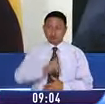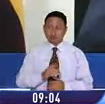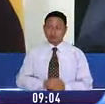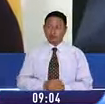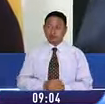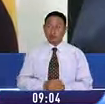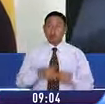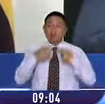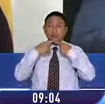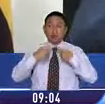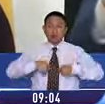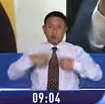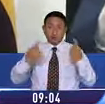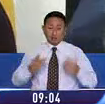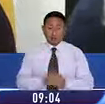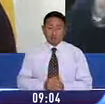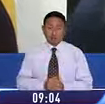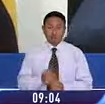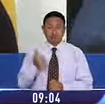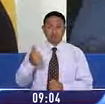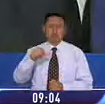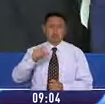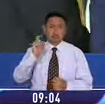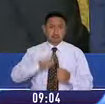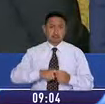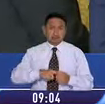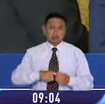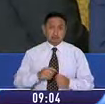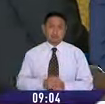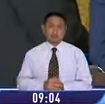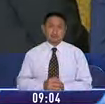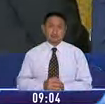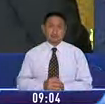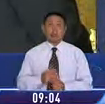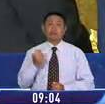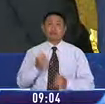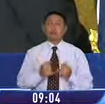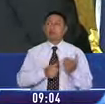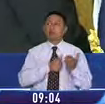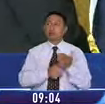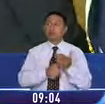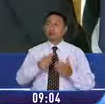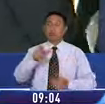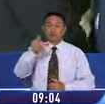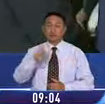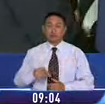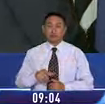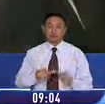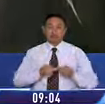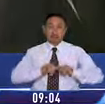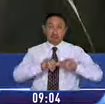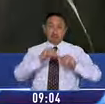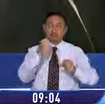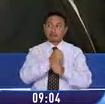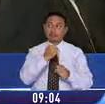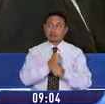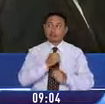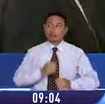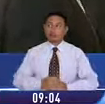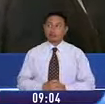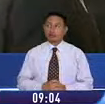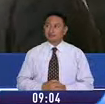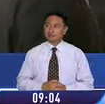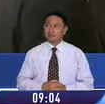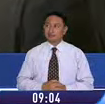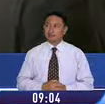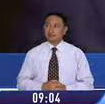y anunciará si es o no es candidato, pero eso no lo de fondo. Por último, señaló que los ministros se mantienen en sus puestos, aunque no se descarta que